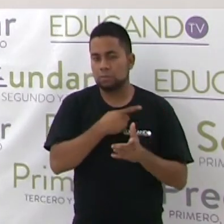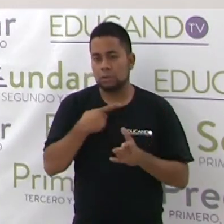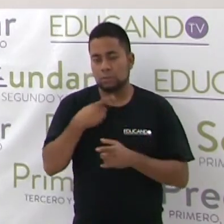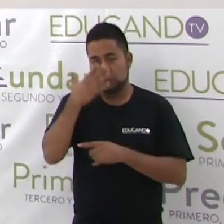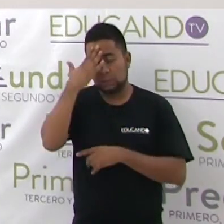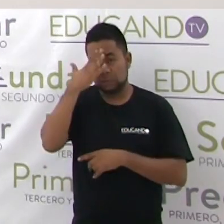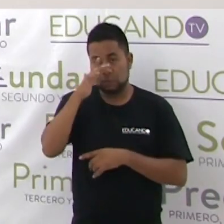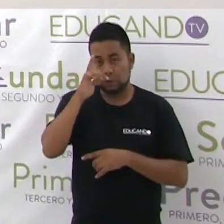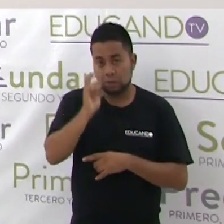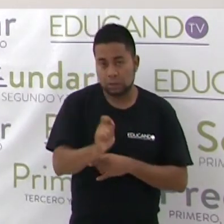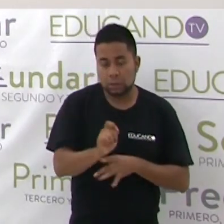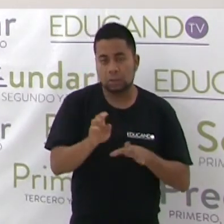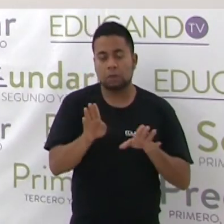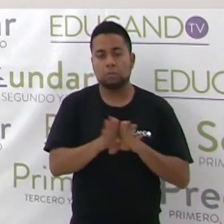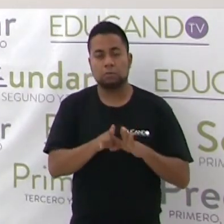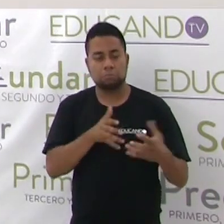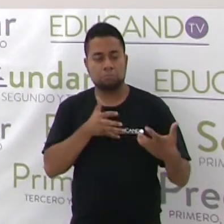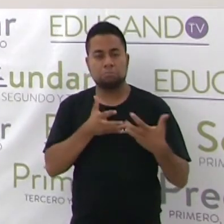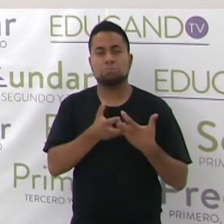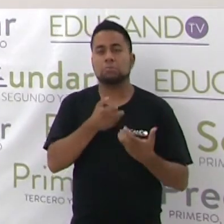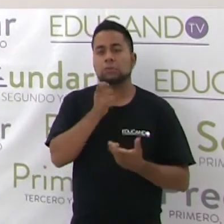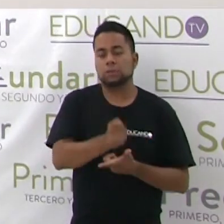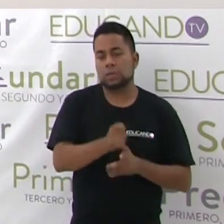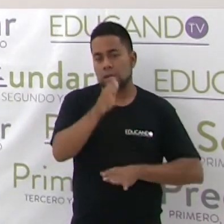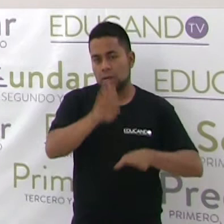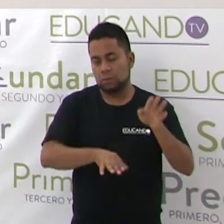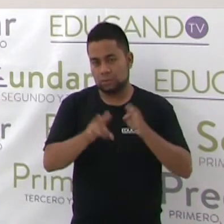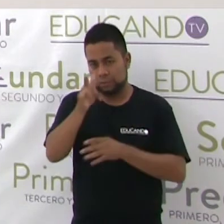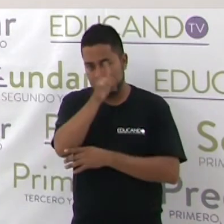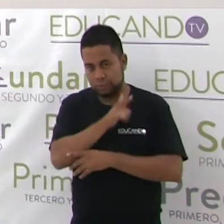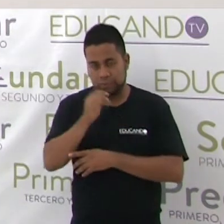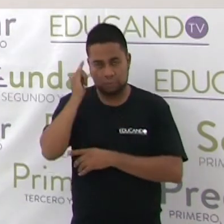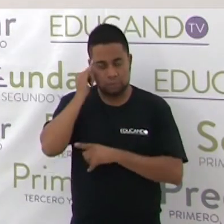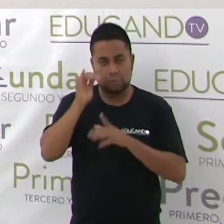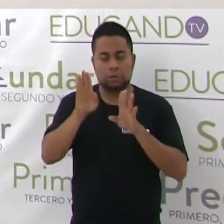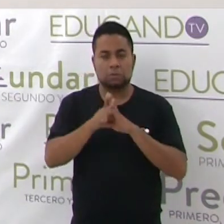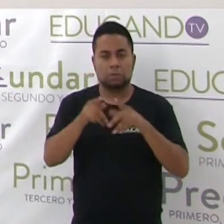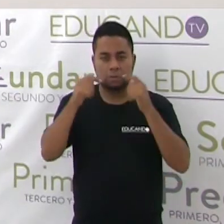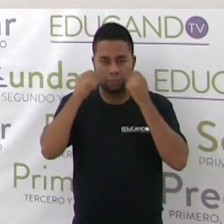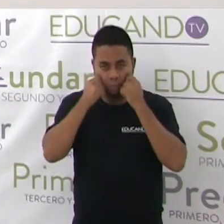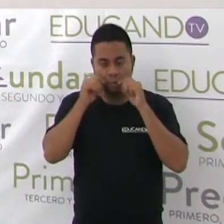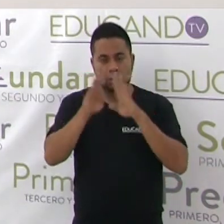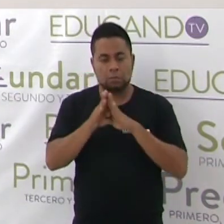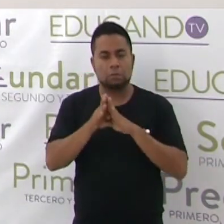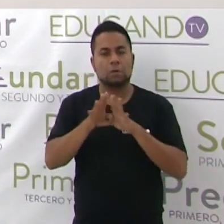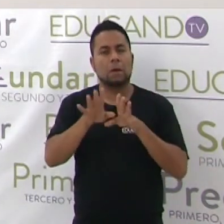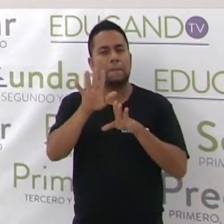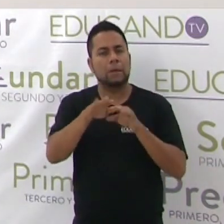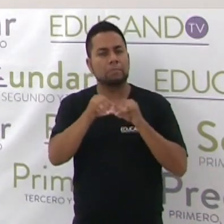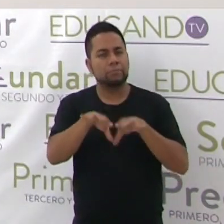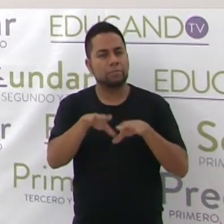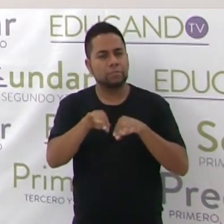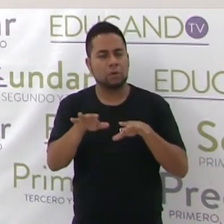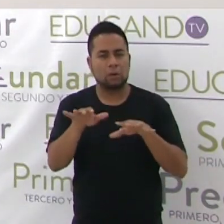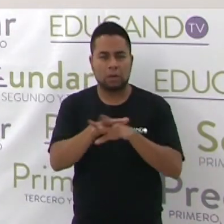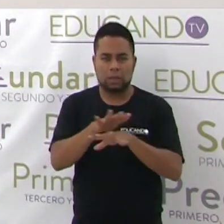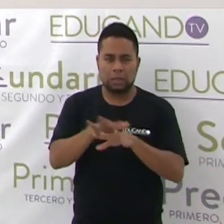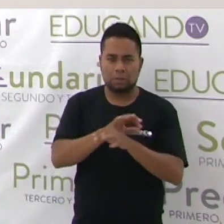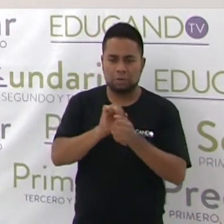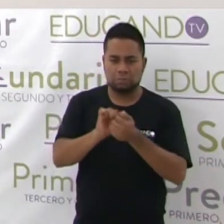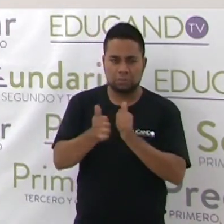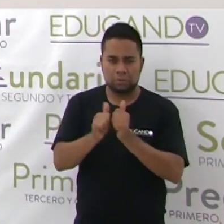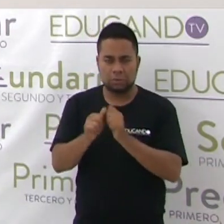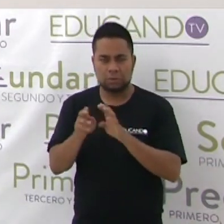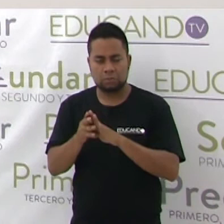en cuenta y en consideración que las lenguas, a pesar de que se van perdiendo o se van modificando o se